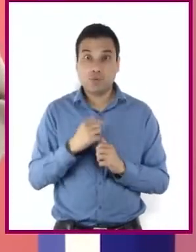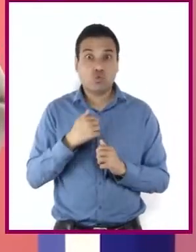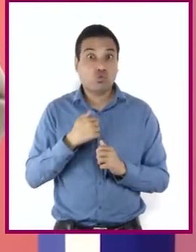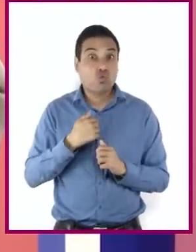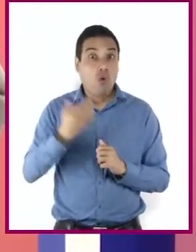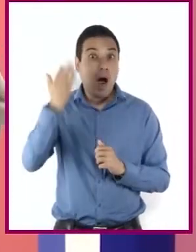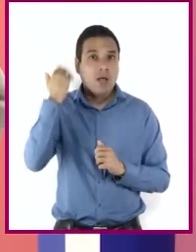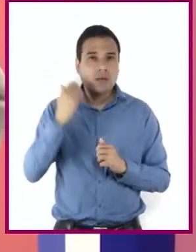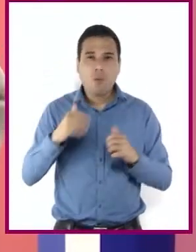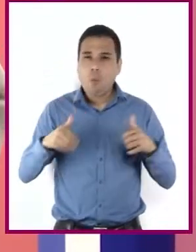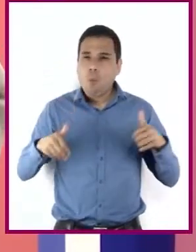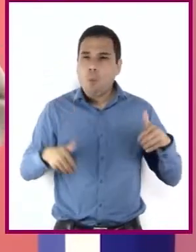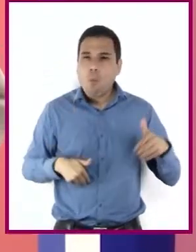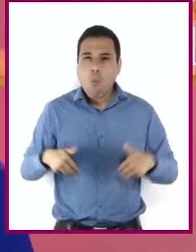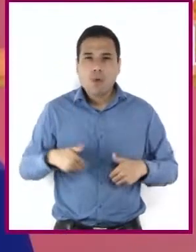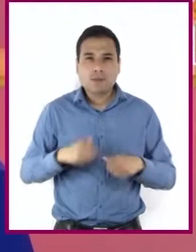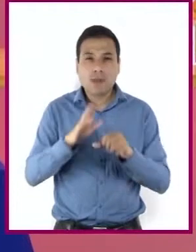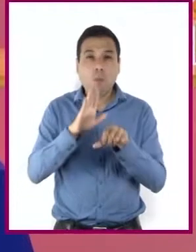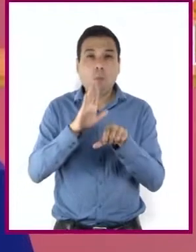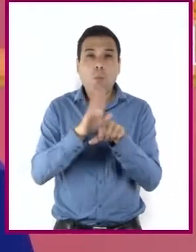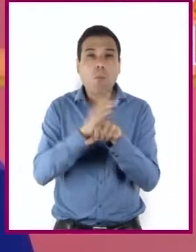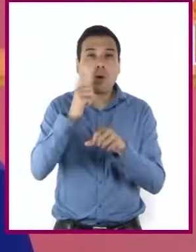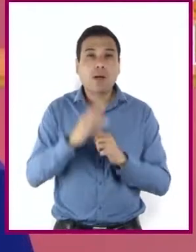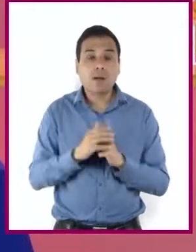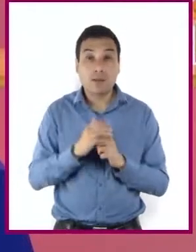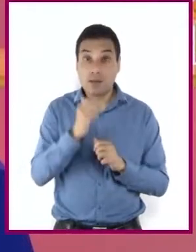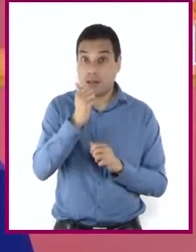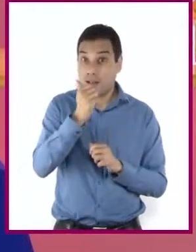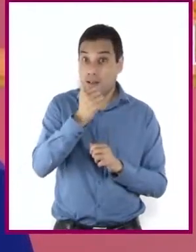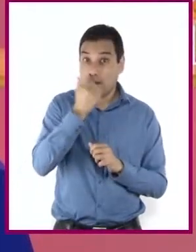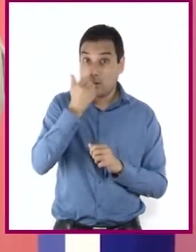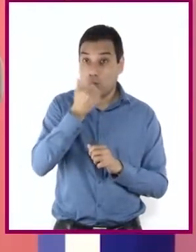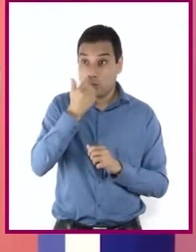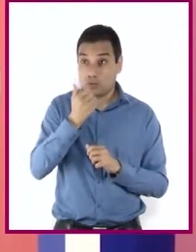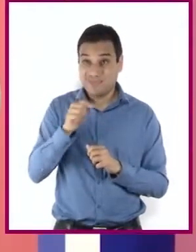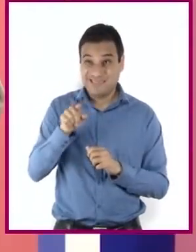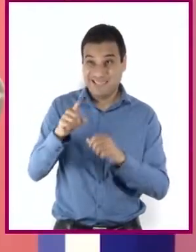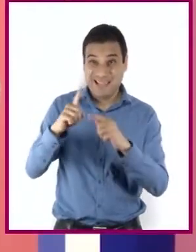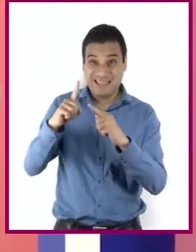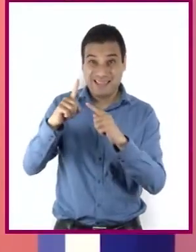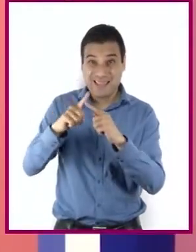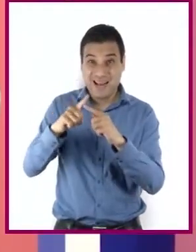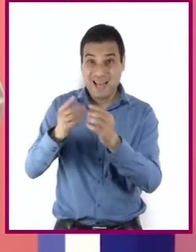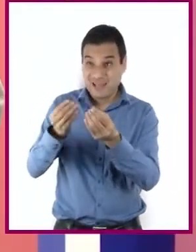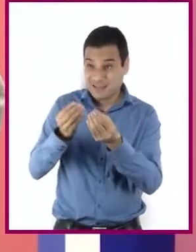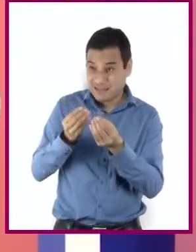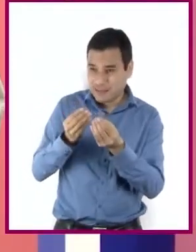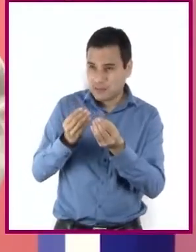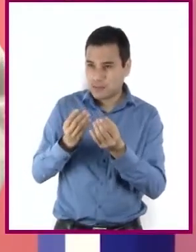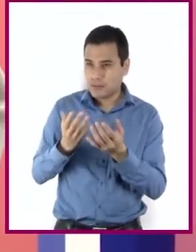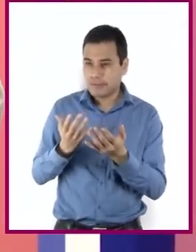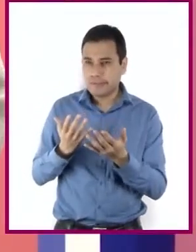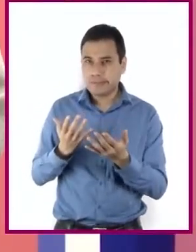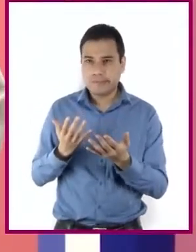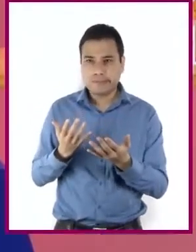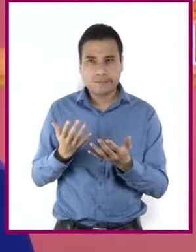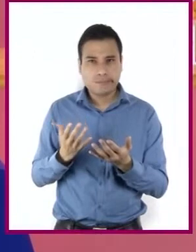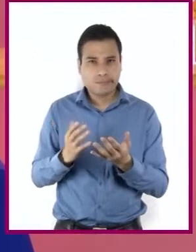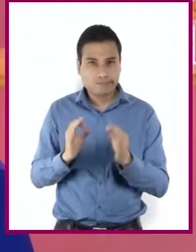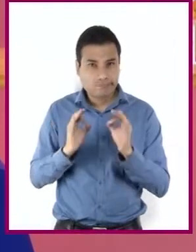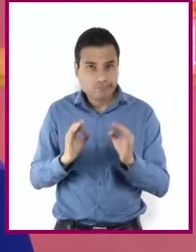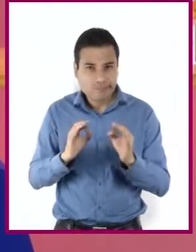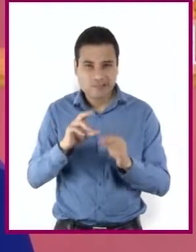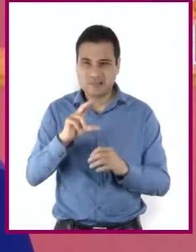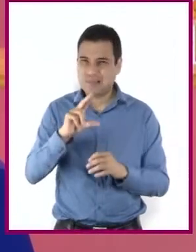alumnos porque el producto que les pedí no tenía las características que, según yo, había explicado detalladamente. ¿Qué